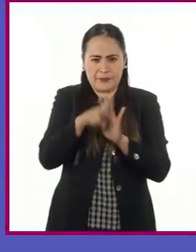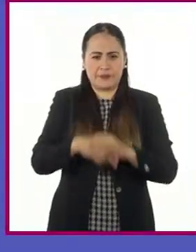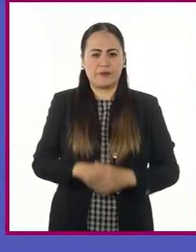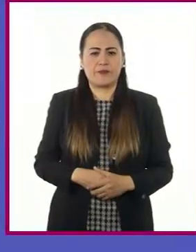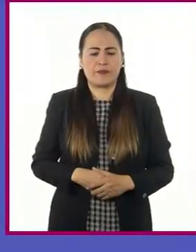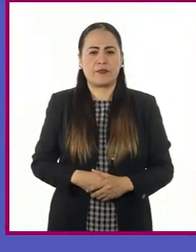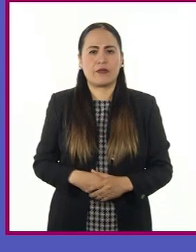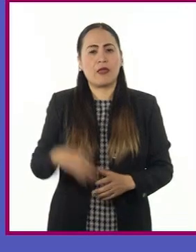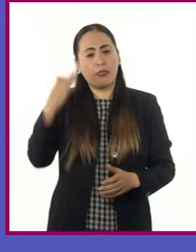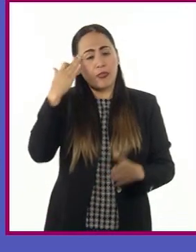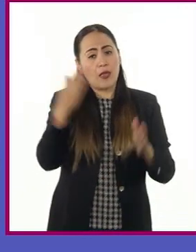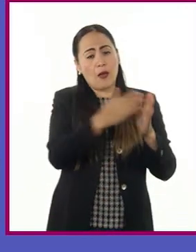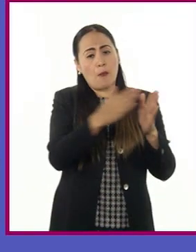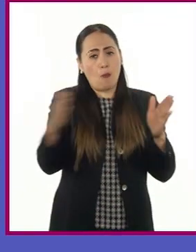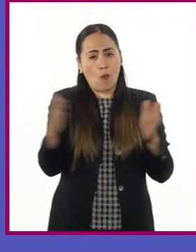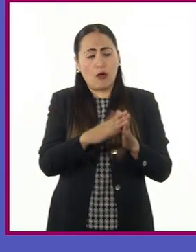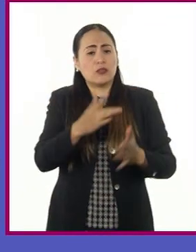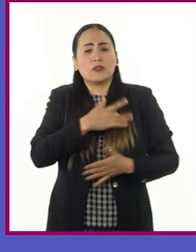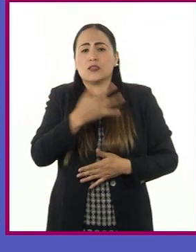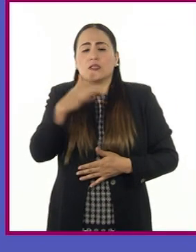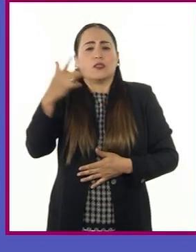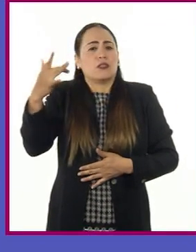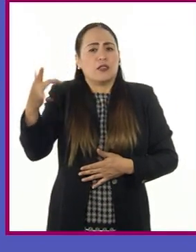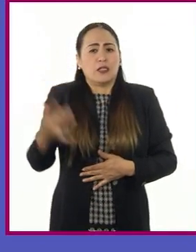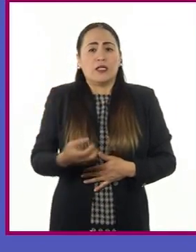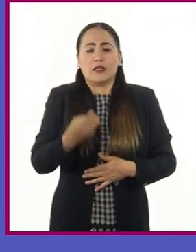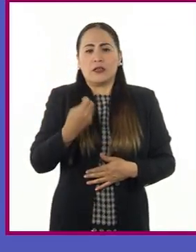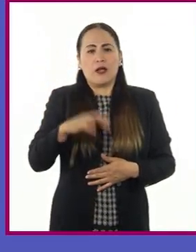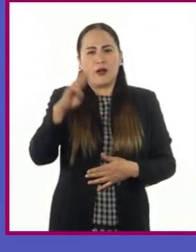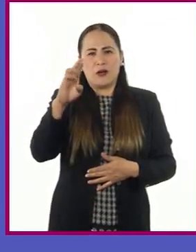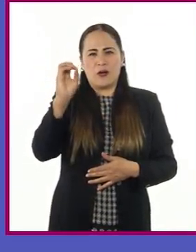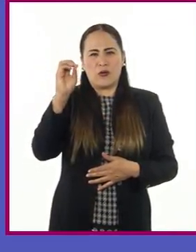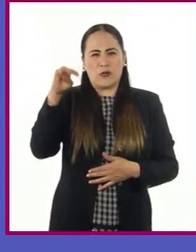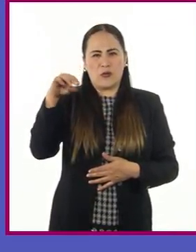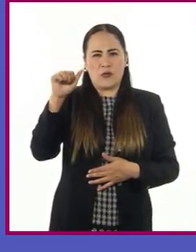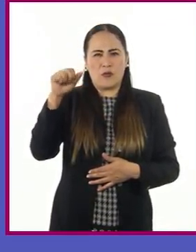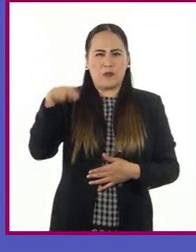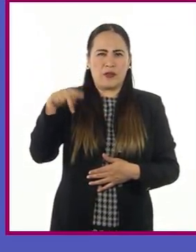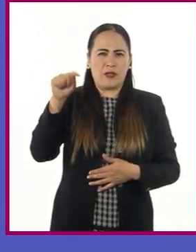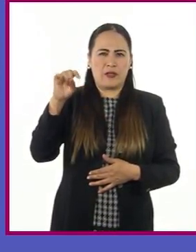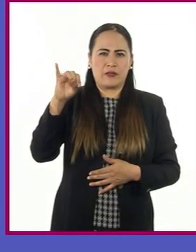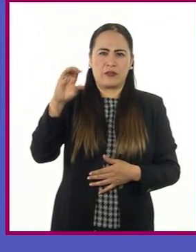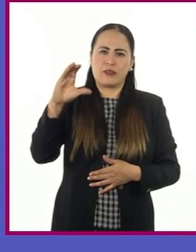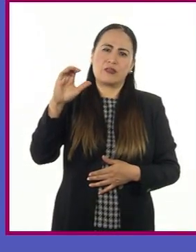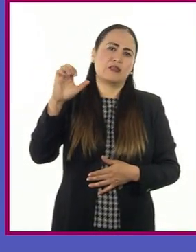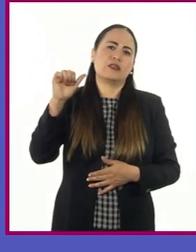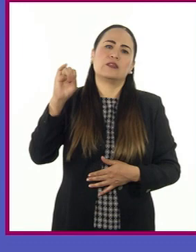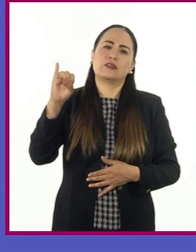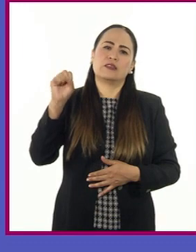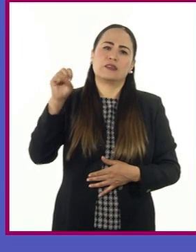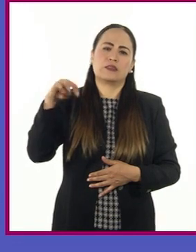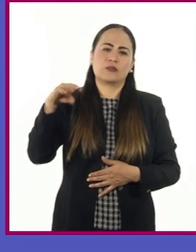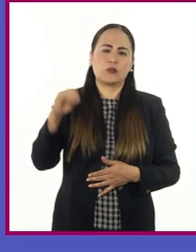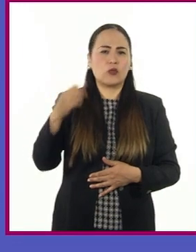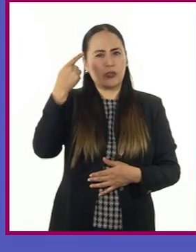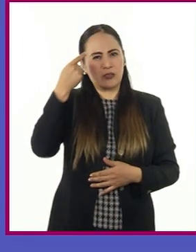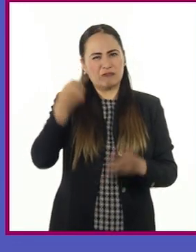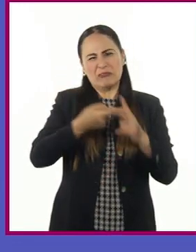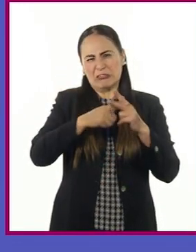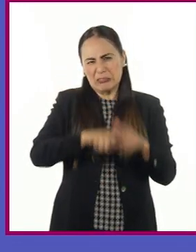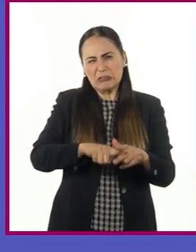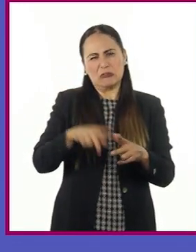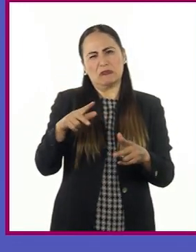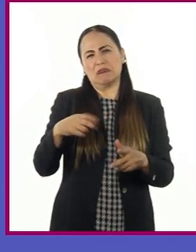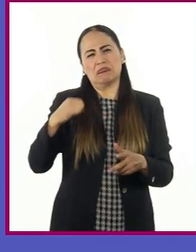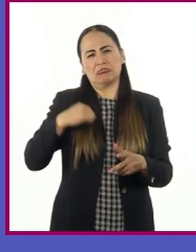El romanticismo fue un movimiento artístico, cultural e ideológico que comenzó a finales del siglo XVIII y